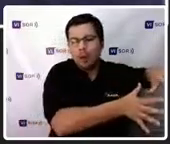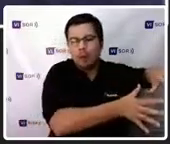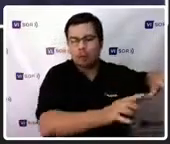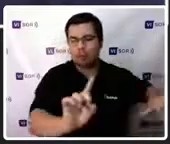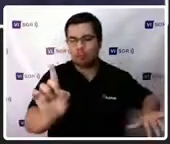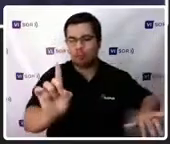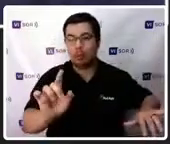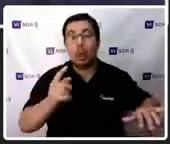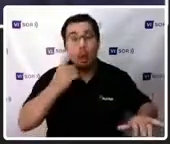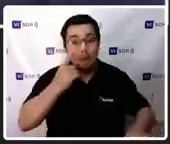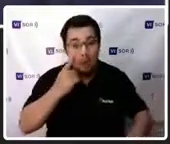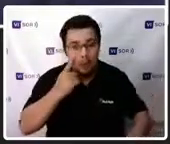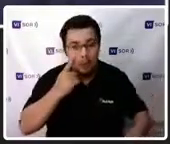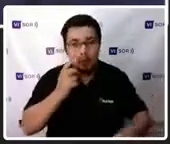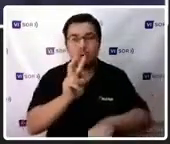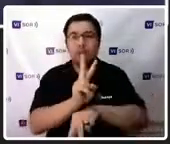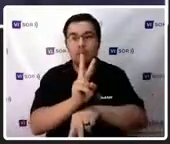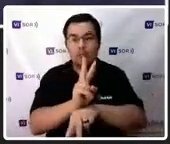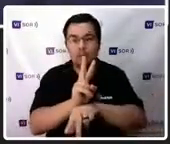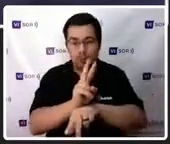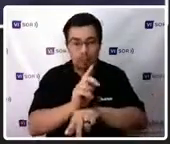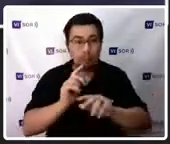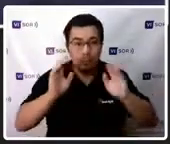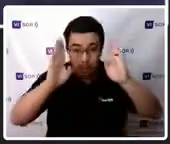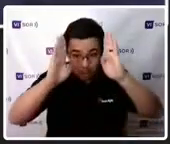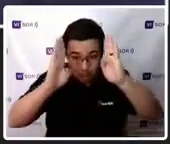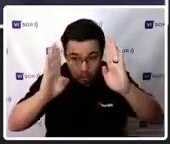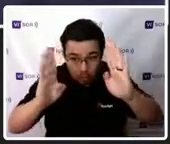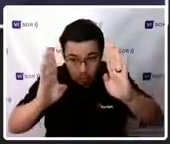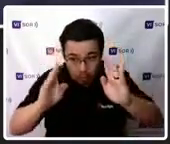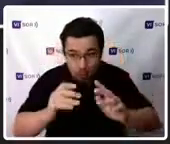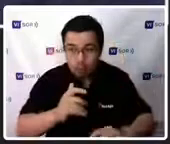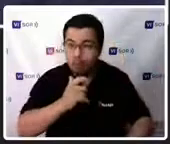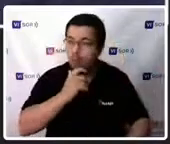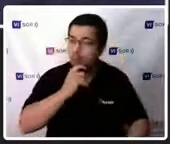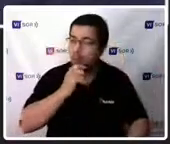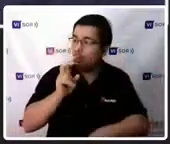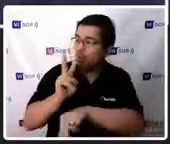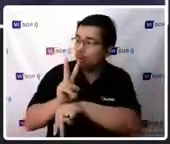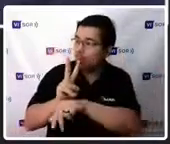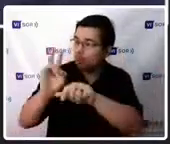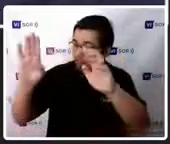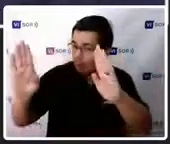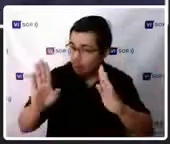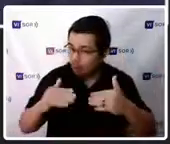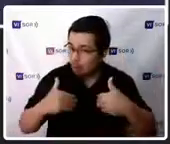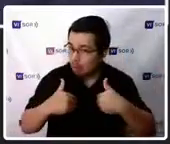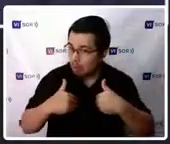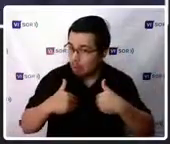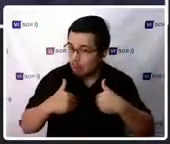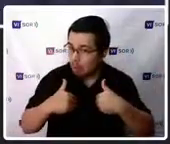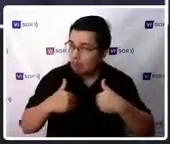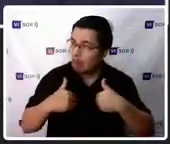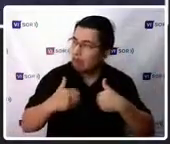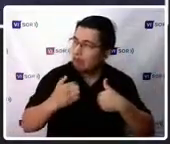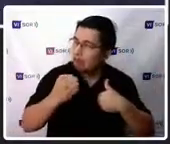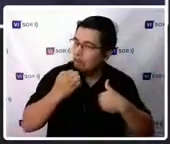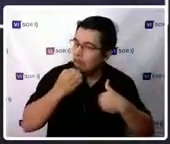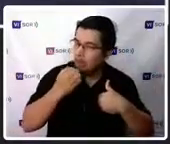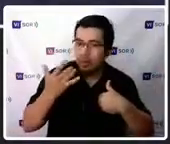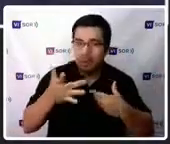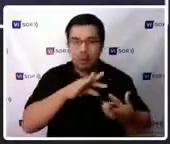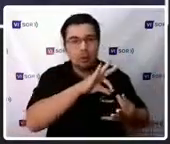oreja. Y decía, va, oye, el profe se preocupa por mí. No es que venga a hacer clase nomás, sino que va un poco más Claro. allá. Y esos detallitos, de repente, ese